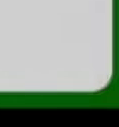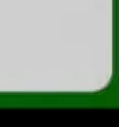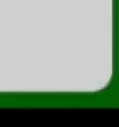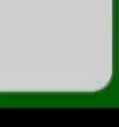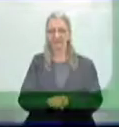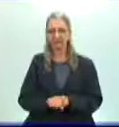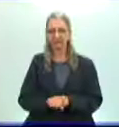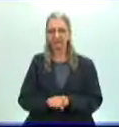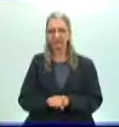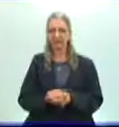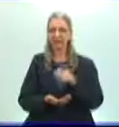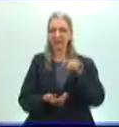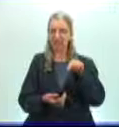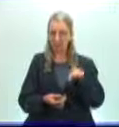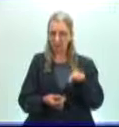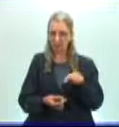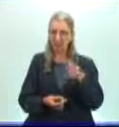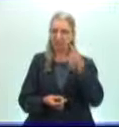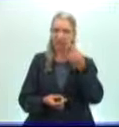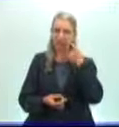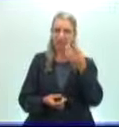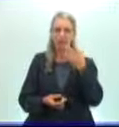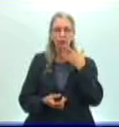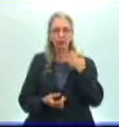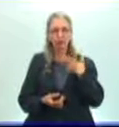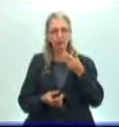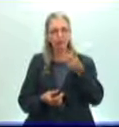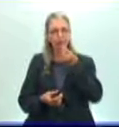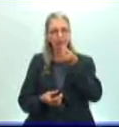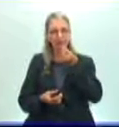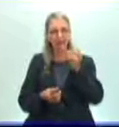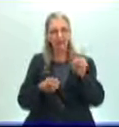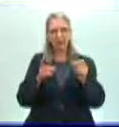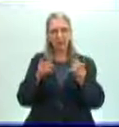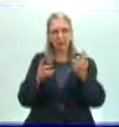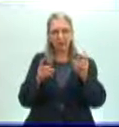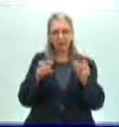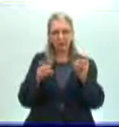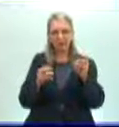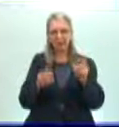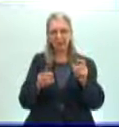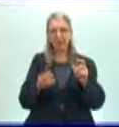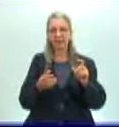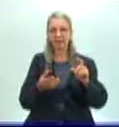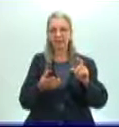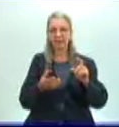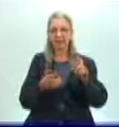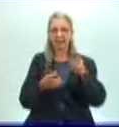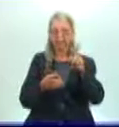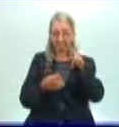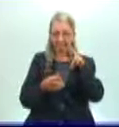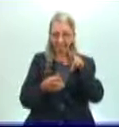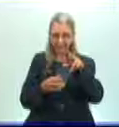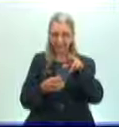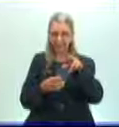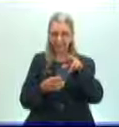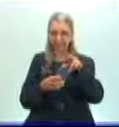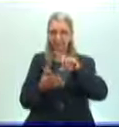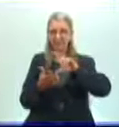Vamos a ver entonces cómo podemos calcular el radio del círculo, en este caso de la